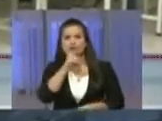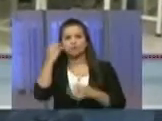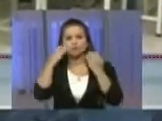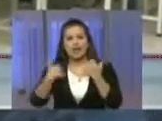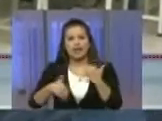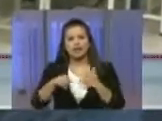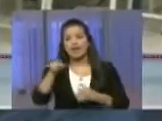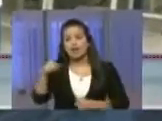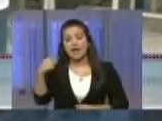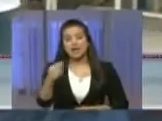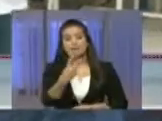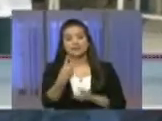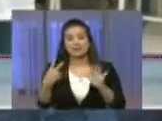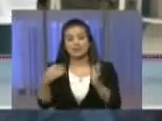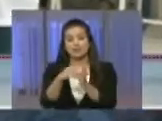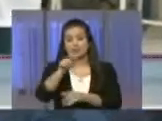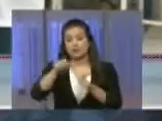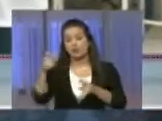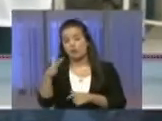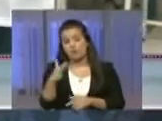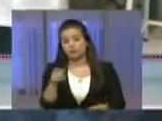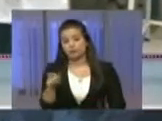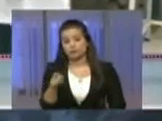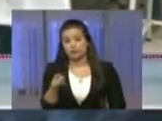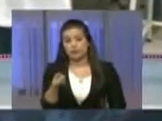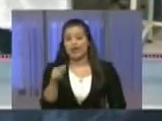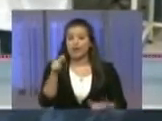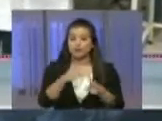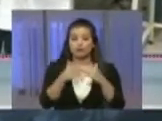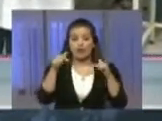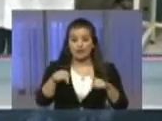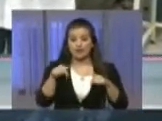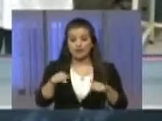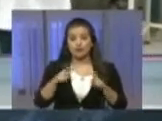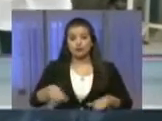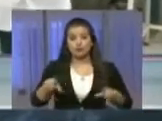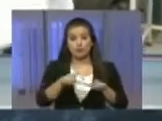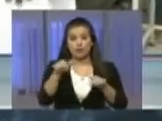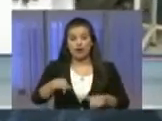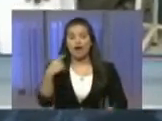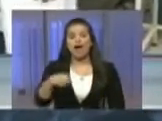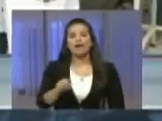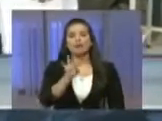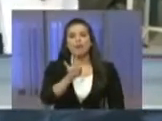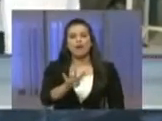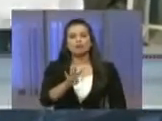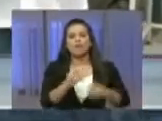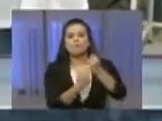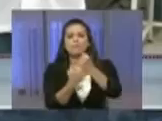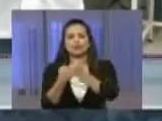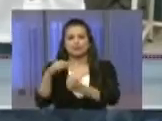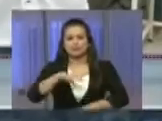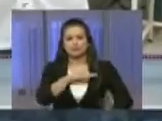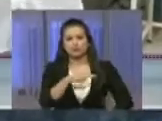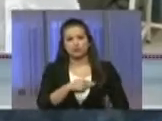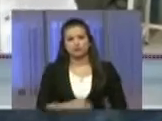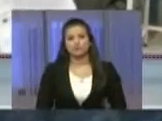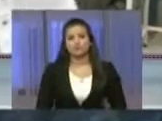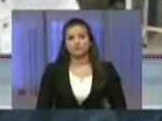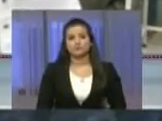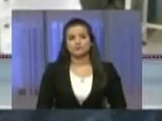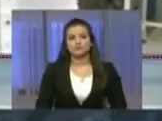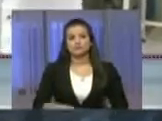de 27,000 personas de manera que aquí en este corredor tenemos cuatro bases de misiones presidente